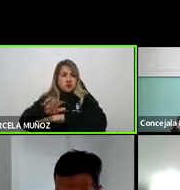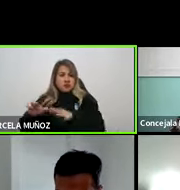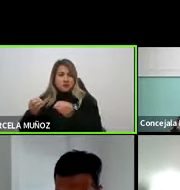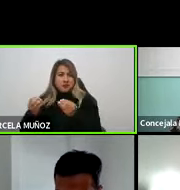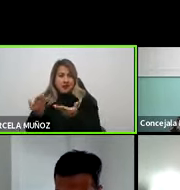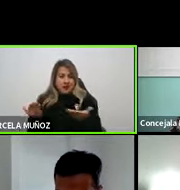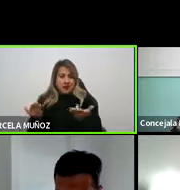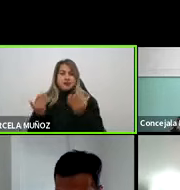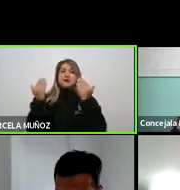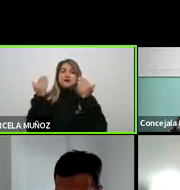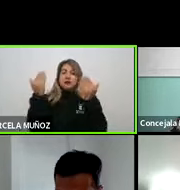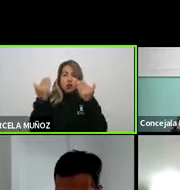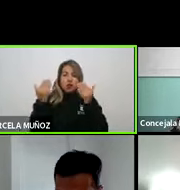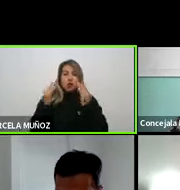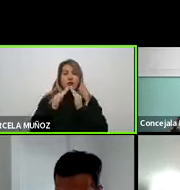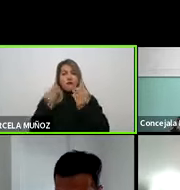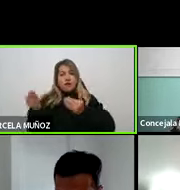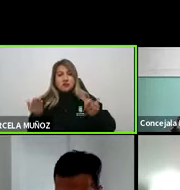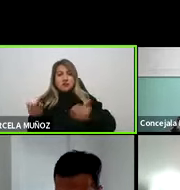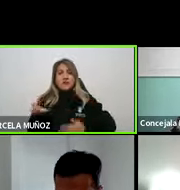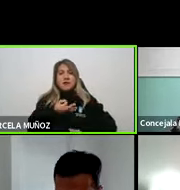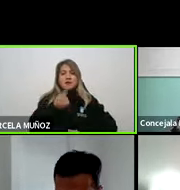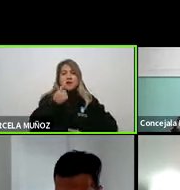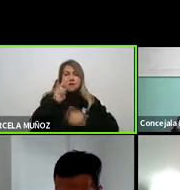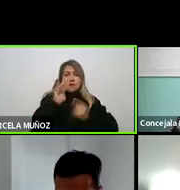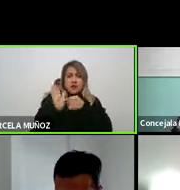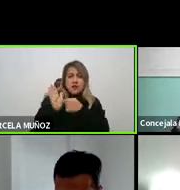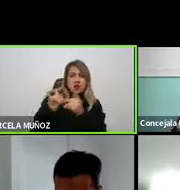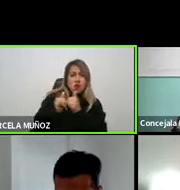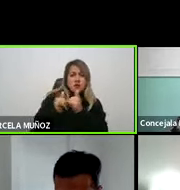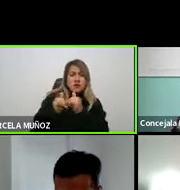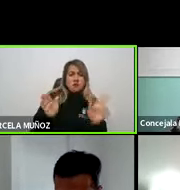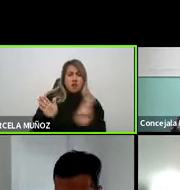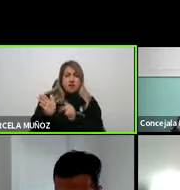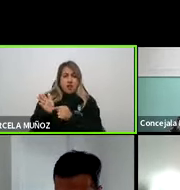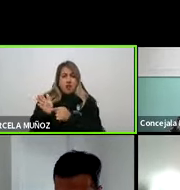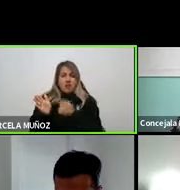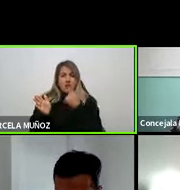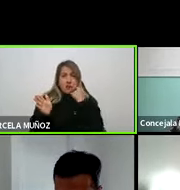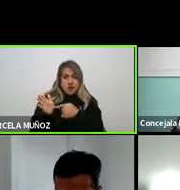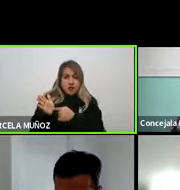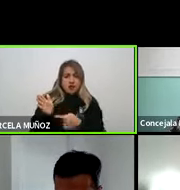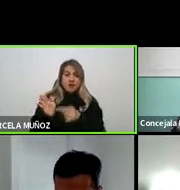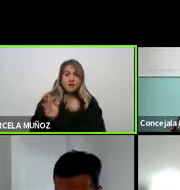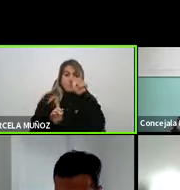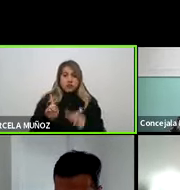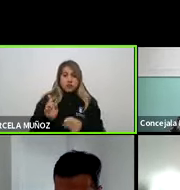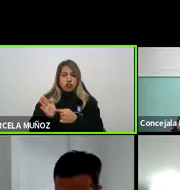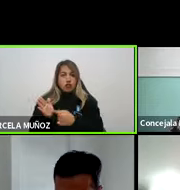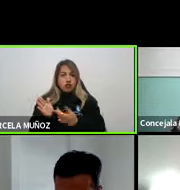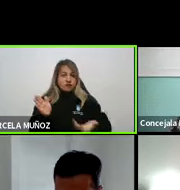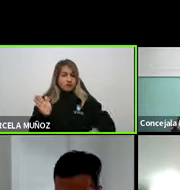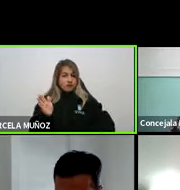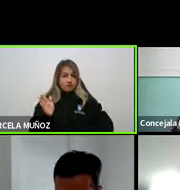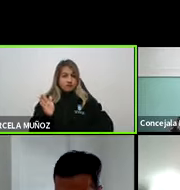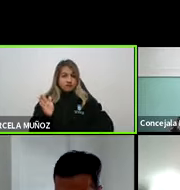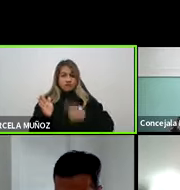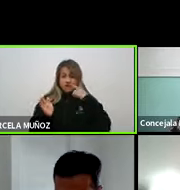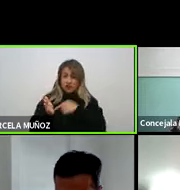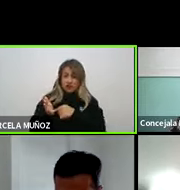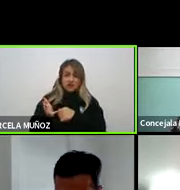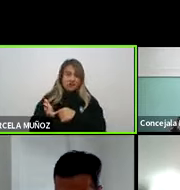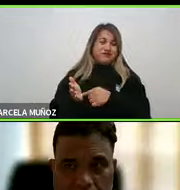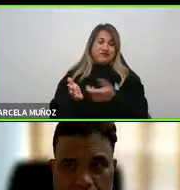mi saludo a la vecina que me decía, mire lo que me llegó por WhatsApp de este personaje, es un